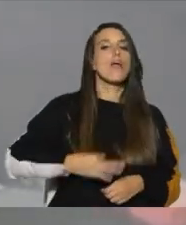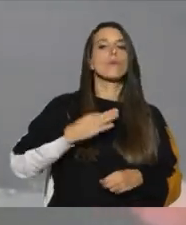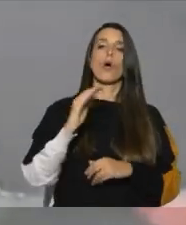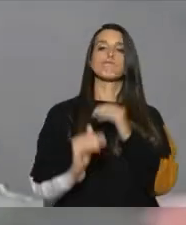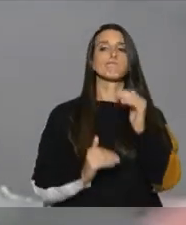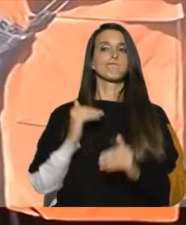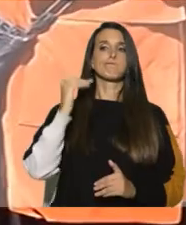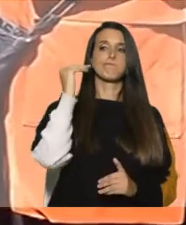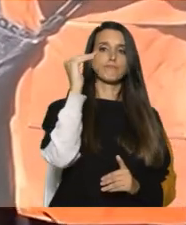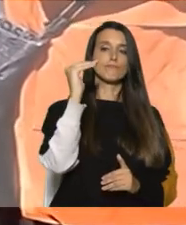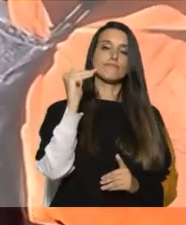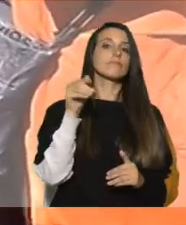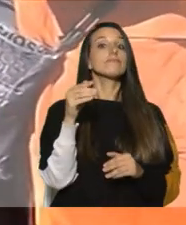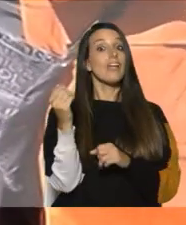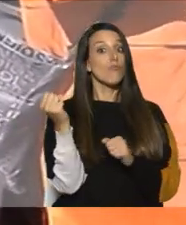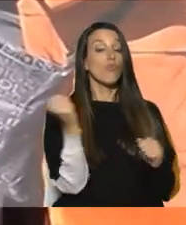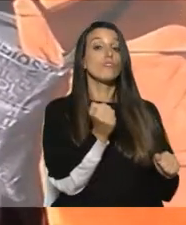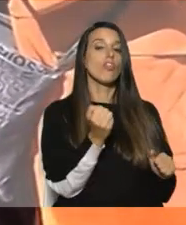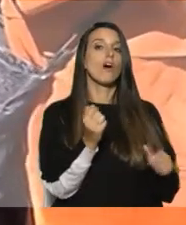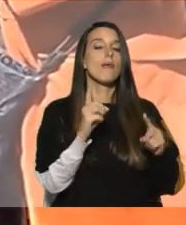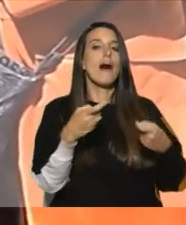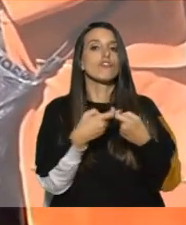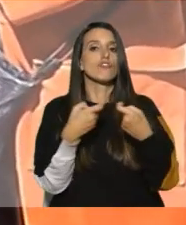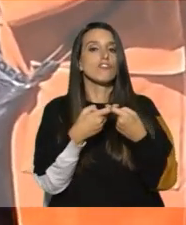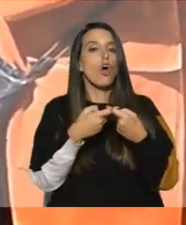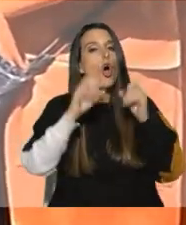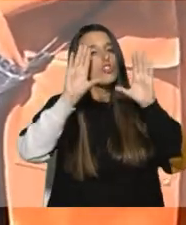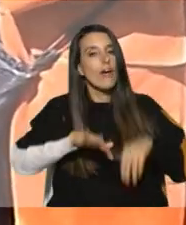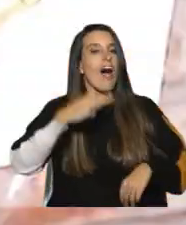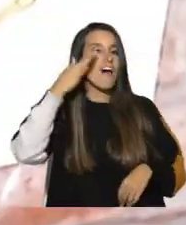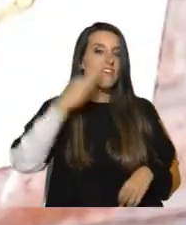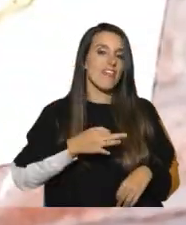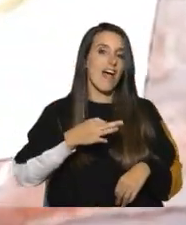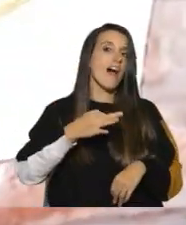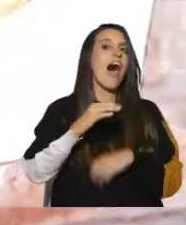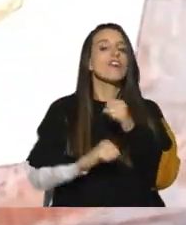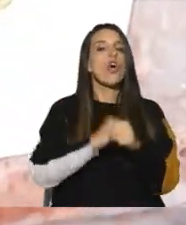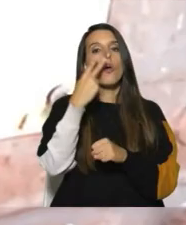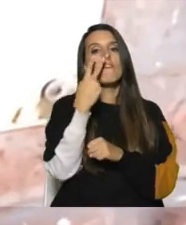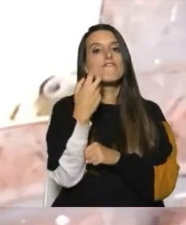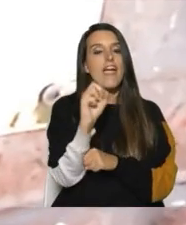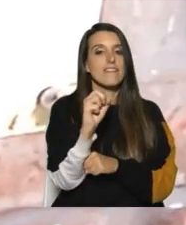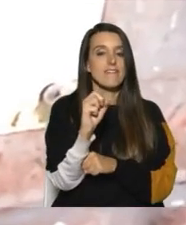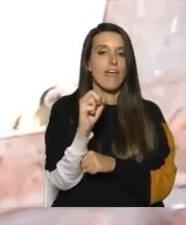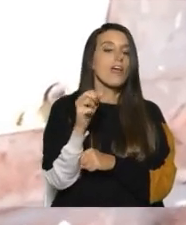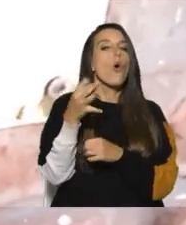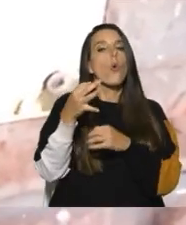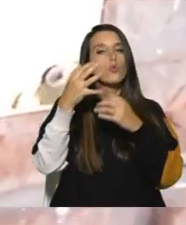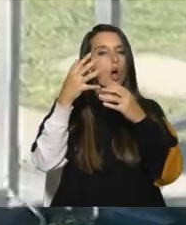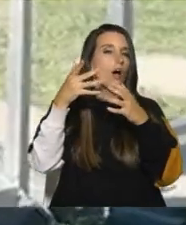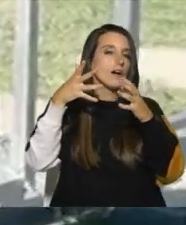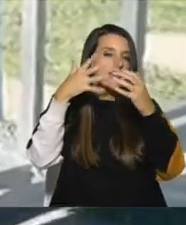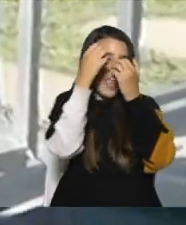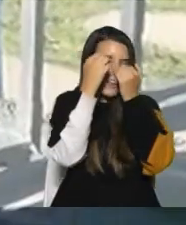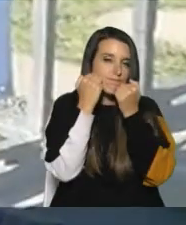por Emir Kusturica. Es fundador de la asociación Toda la Verdad, creada en 2020 por familiares y víctimas de la guerrilla de los años 60